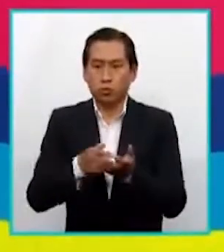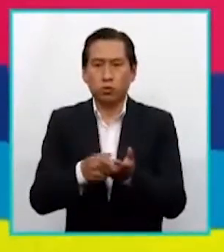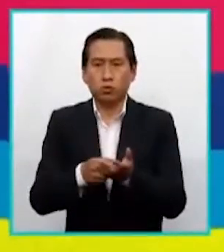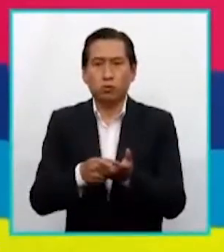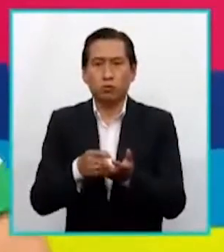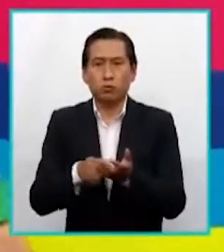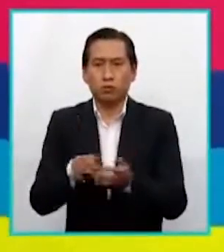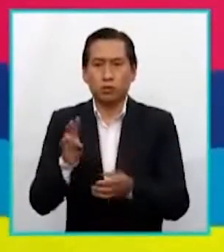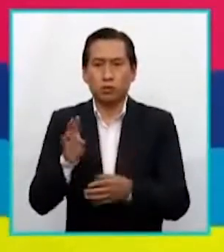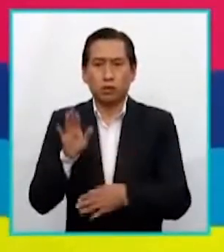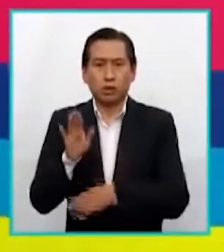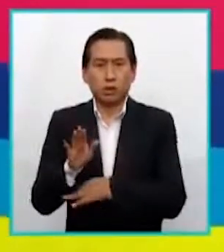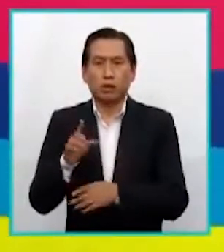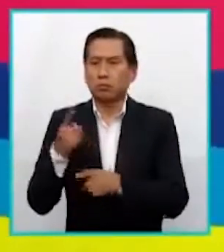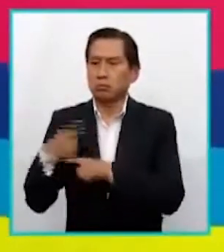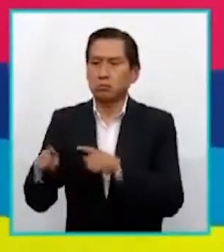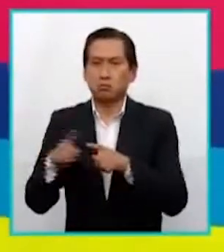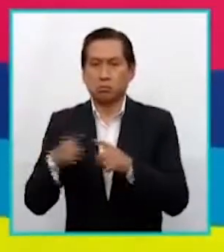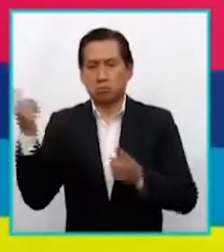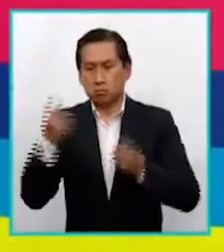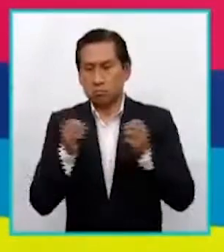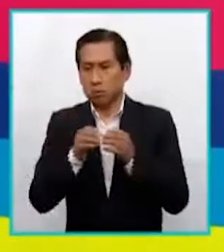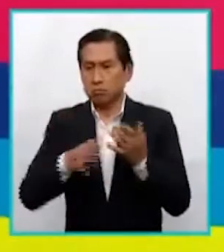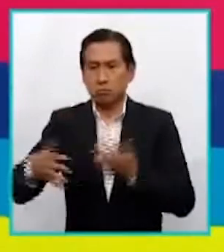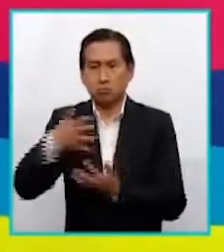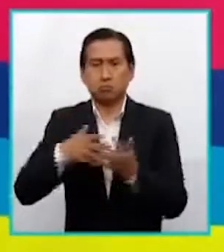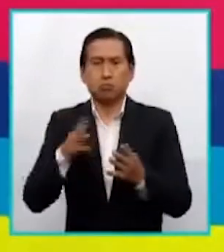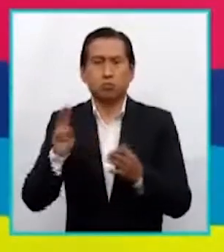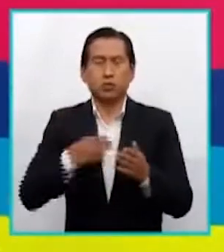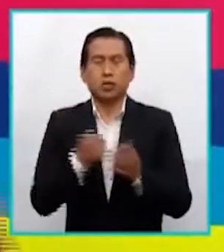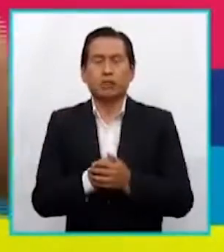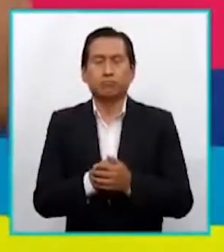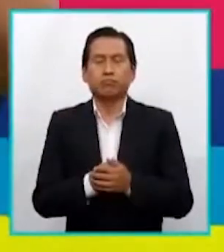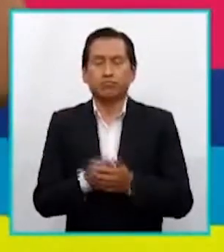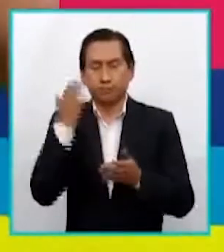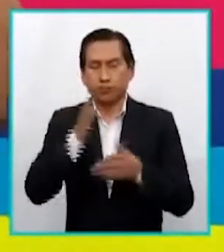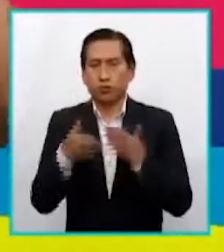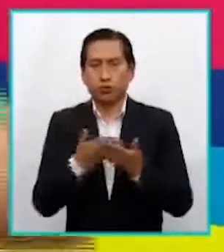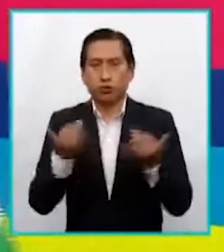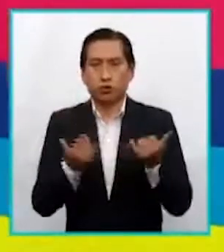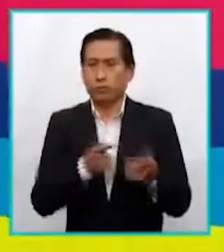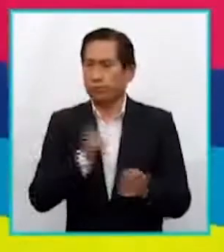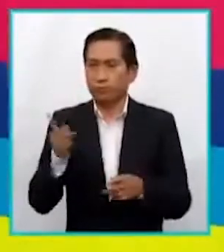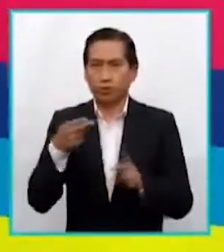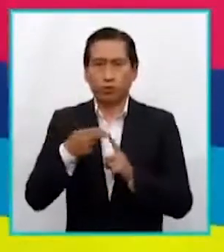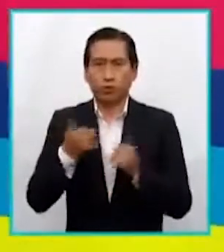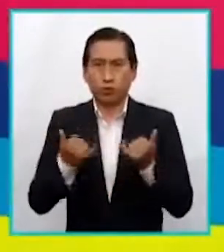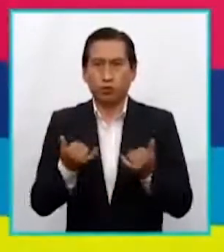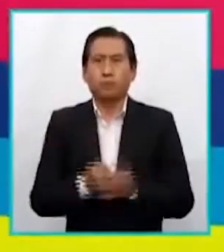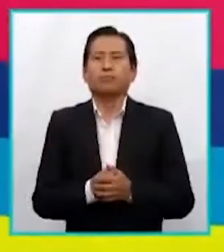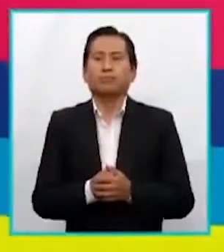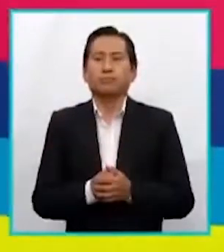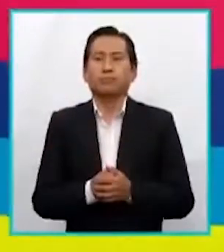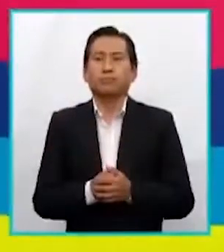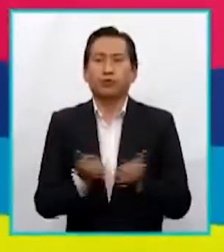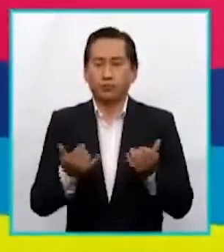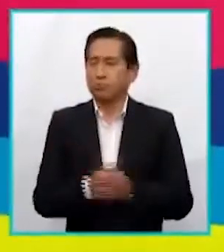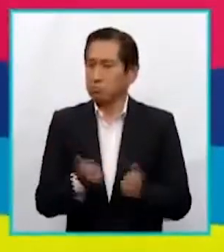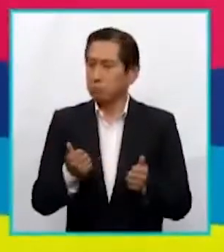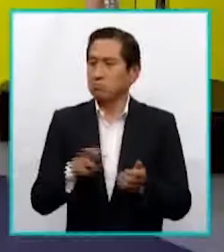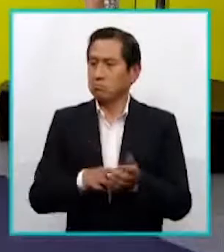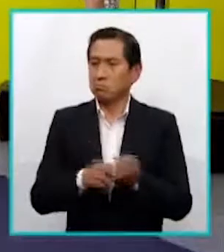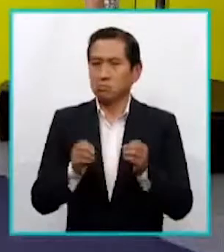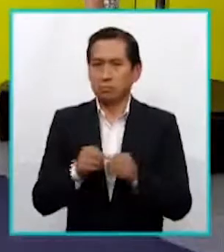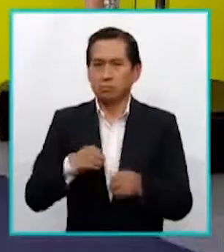de la tarde y van a haber distintos DJs y ambientes musicales. Súper. Ya saben, todos hoy en el Celina, hoy. Bueno, es hoy. Yo los